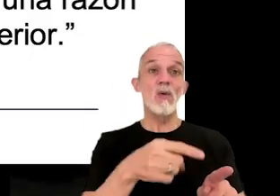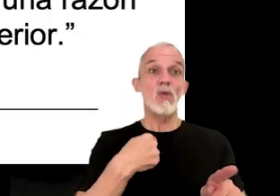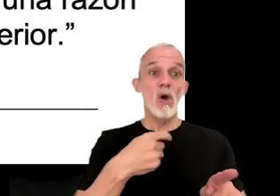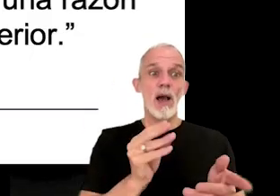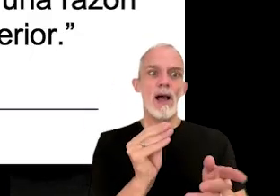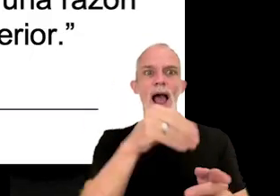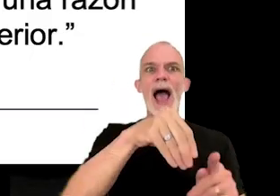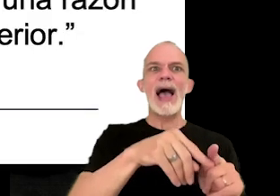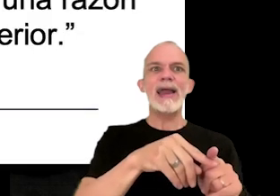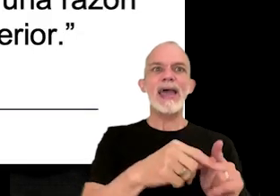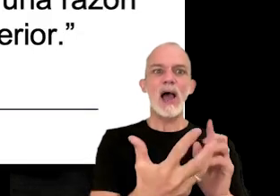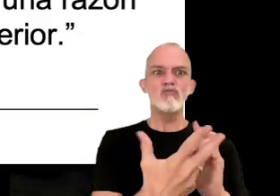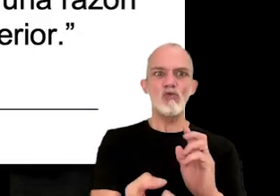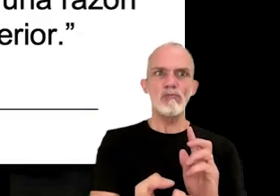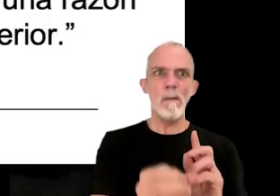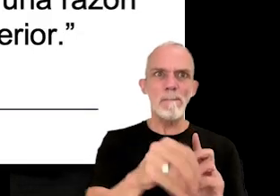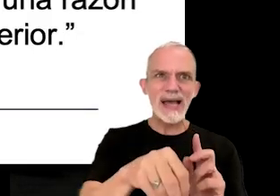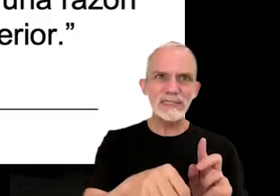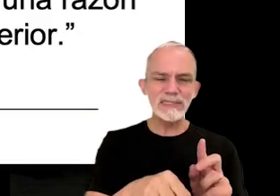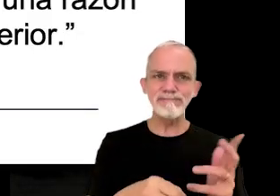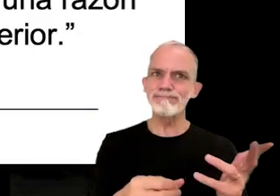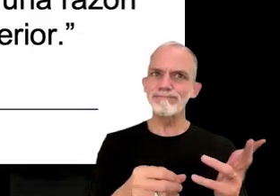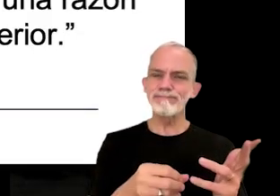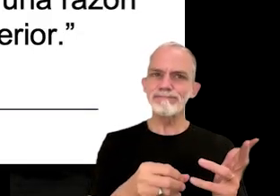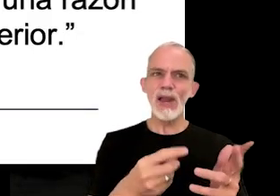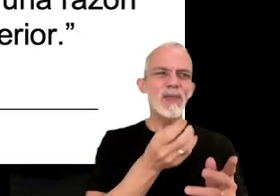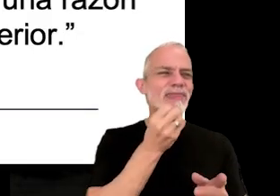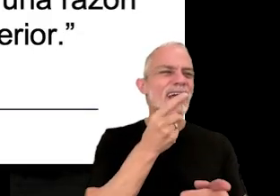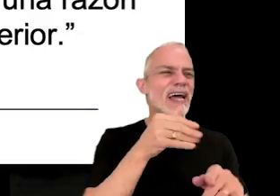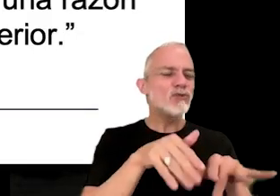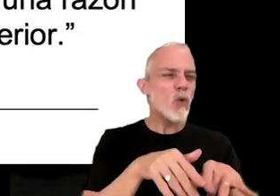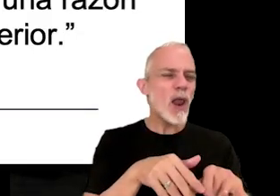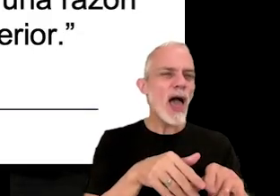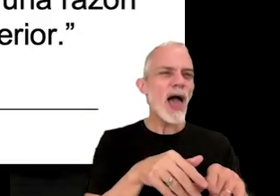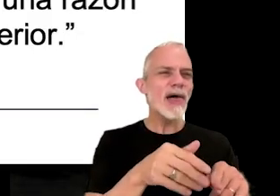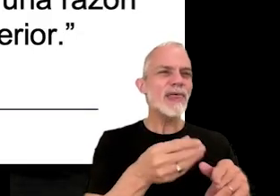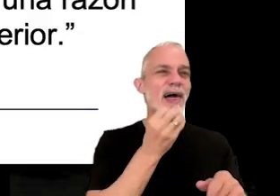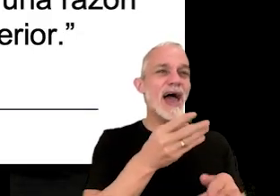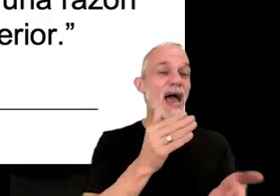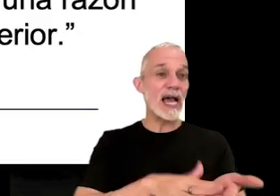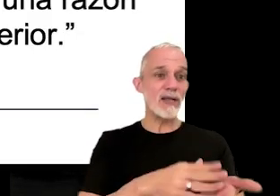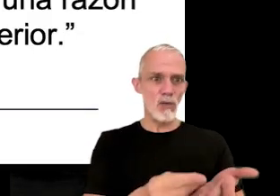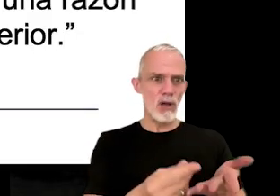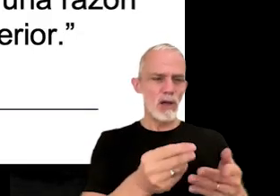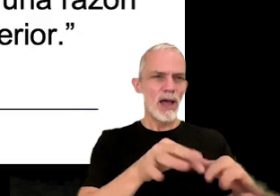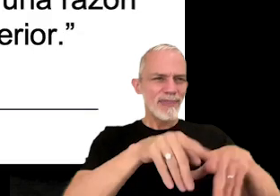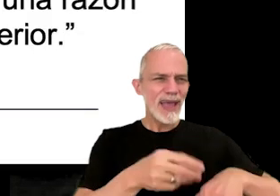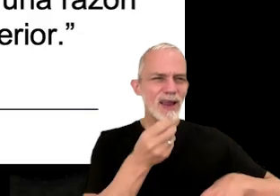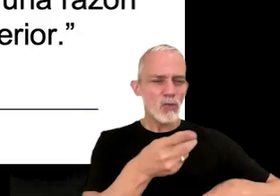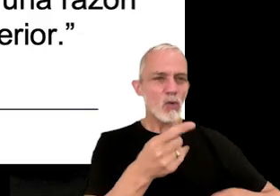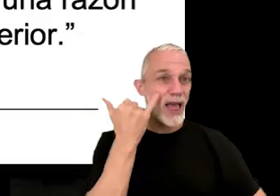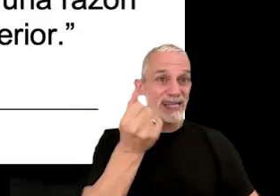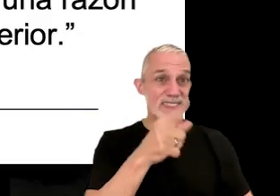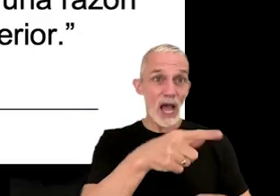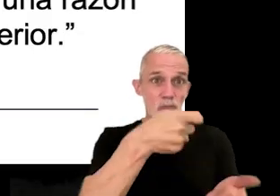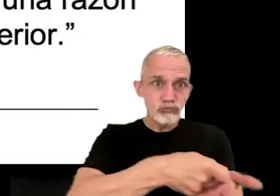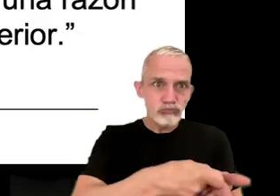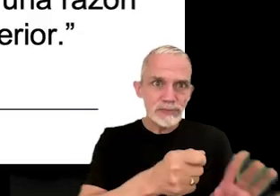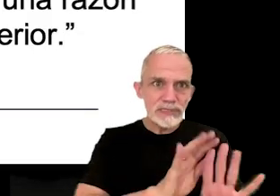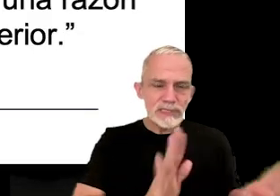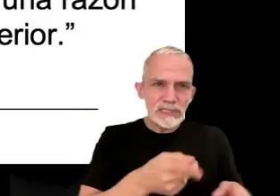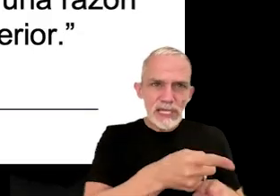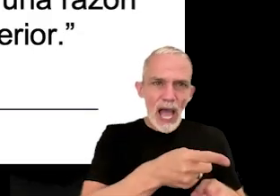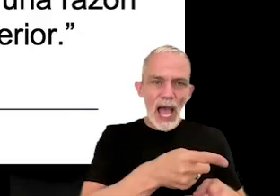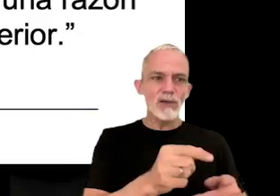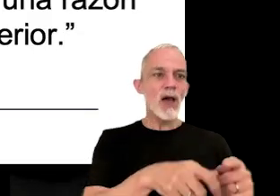agrega retenciones en la declaración jurada, si esa declaración jurada estaba paga,